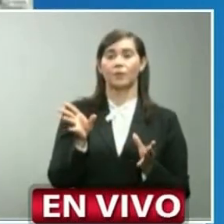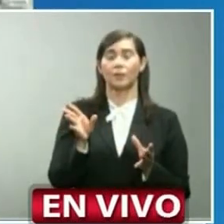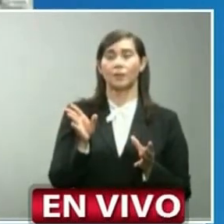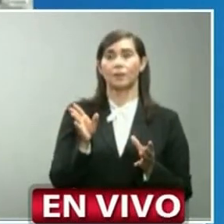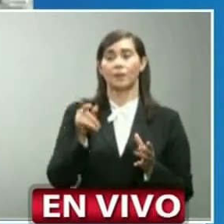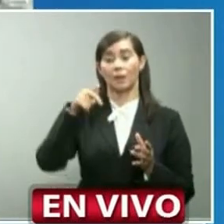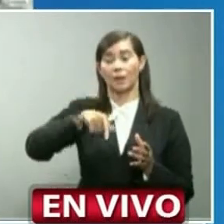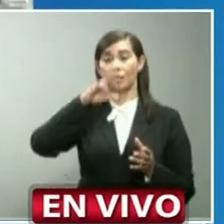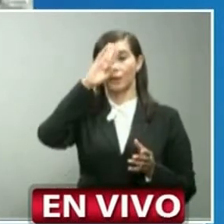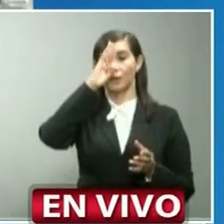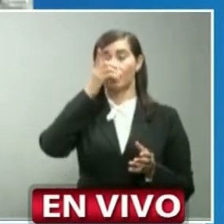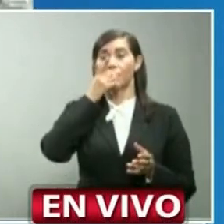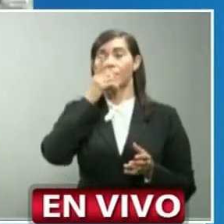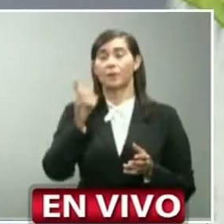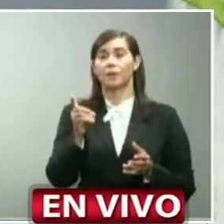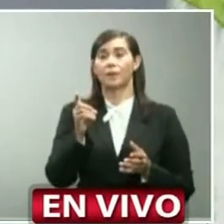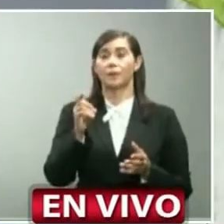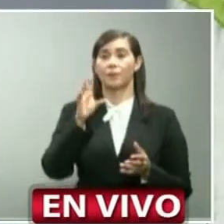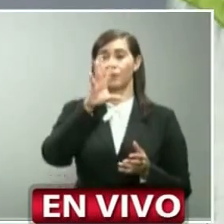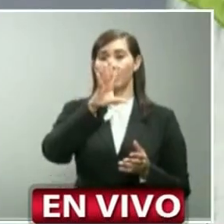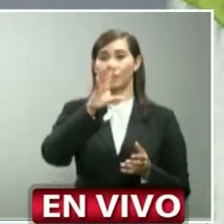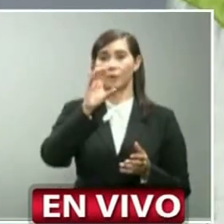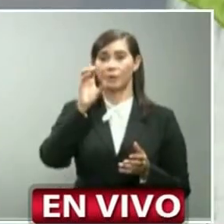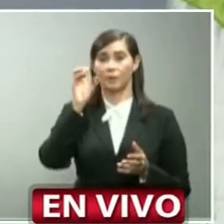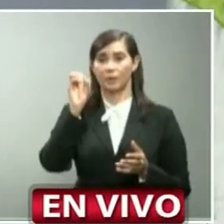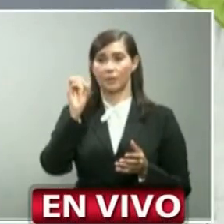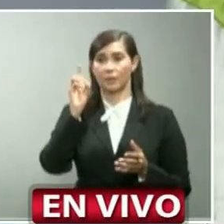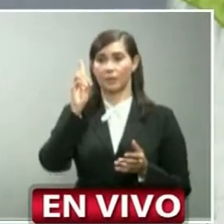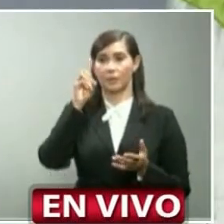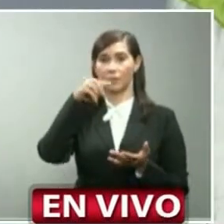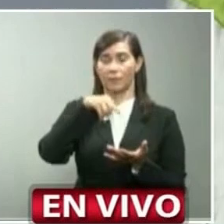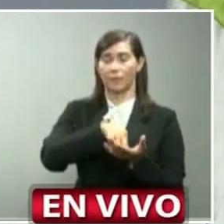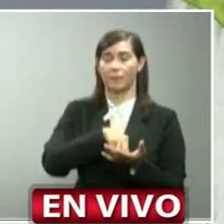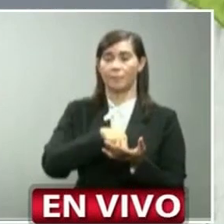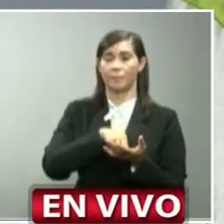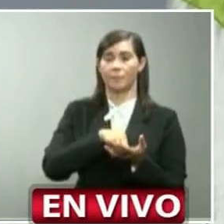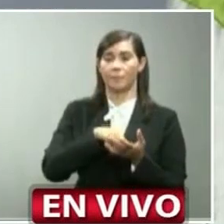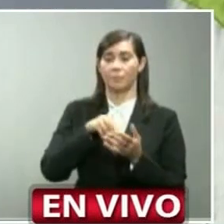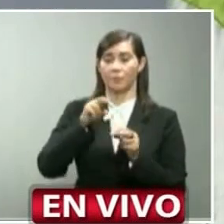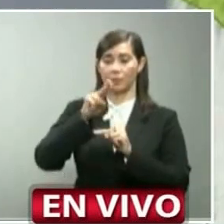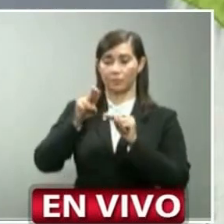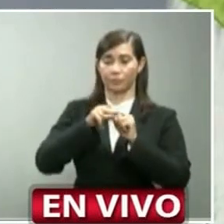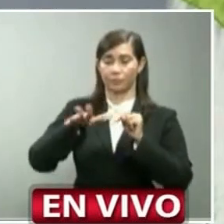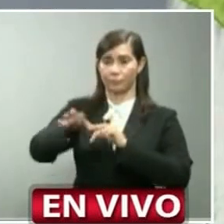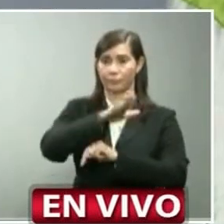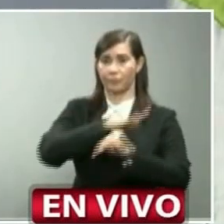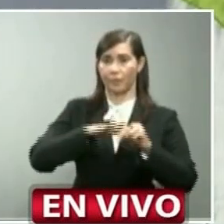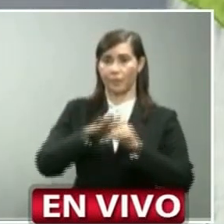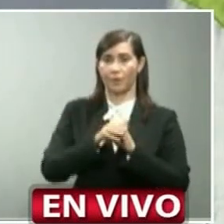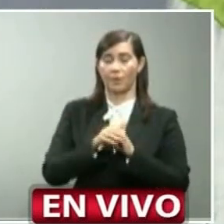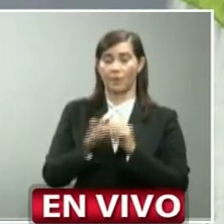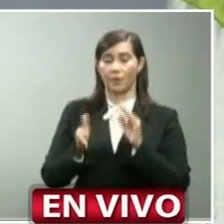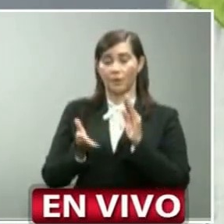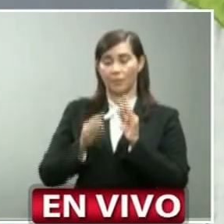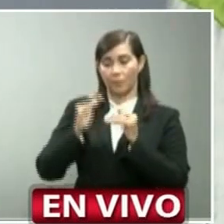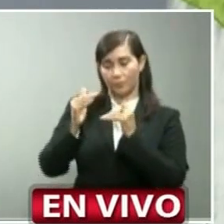unas 500.000 pruebas a nivel nacional. Vamos por